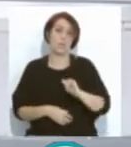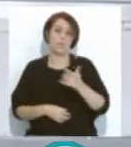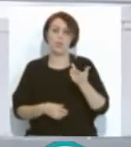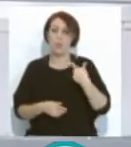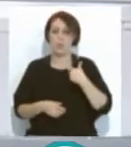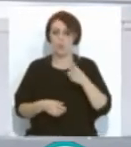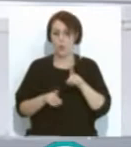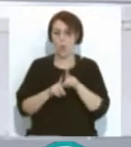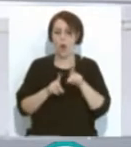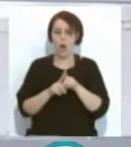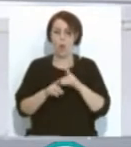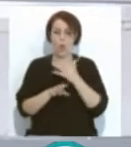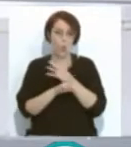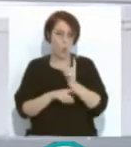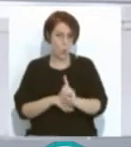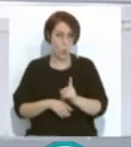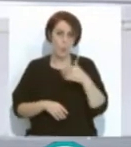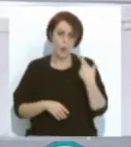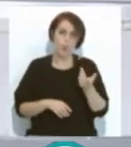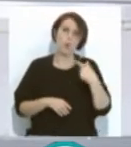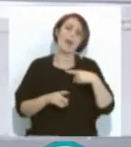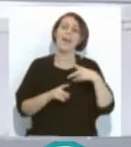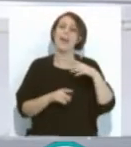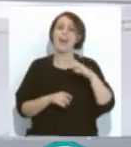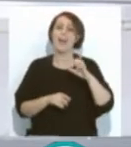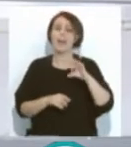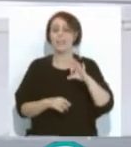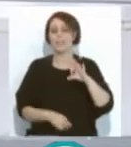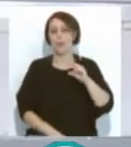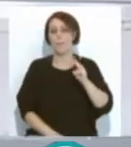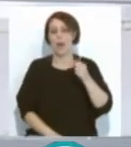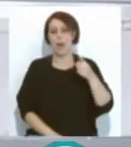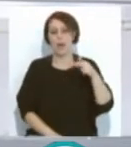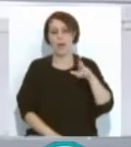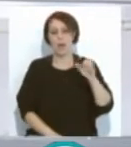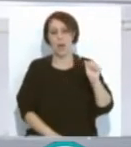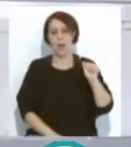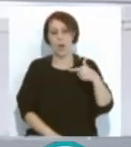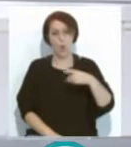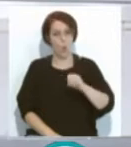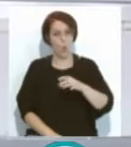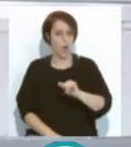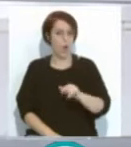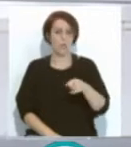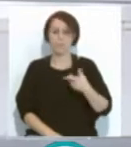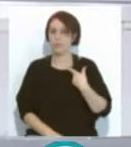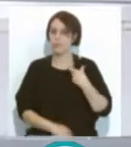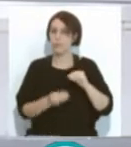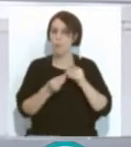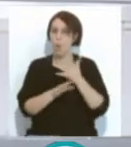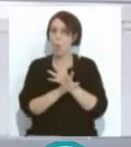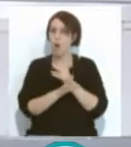jugador, sino como técnico, como es don Víctor Espárrago Videla. Y bueno, en su forma de jugar